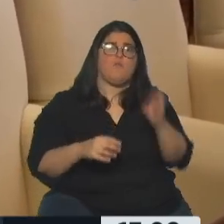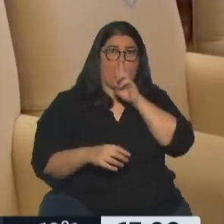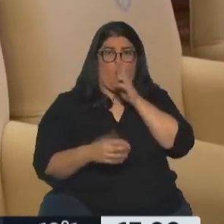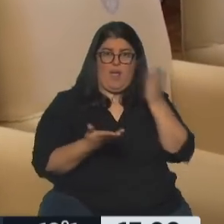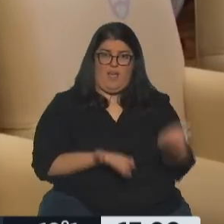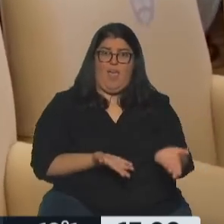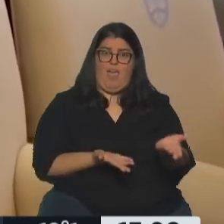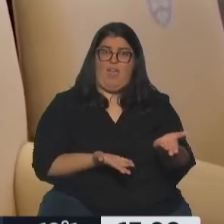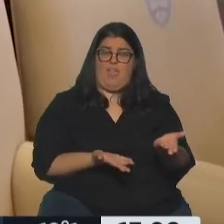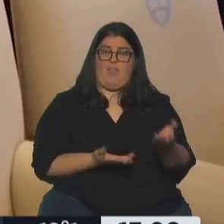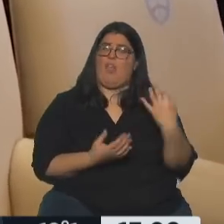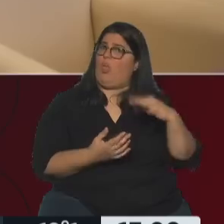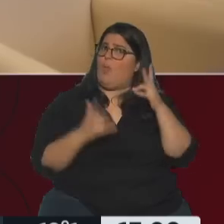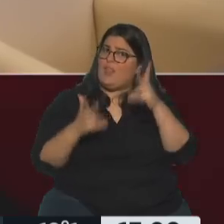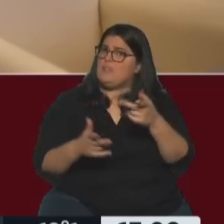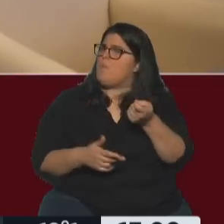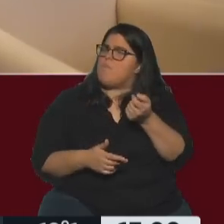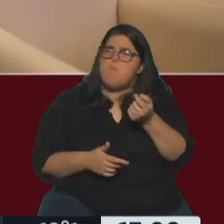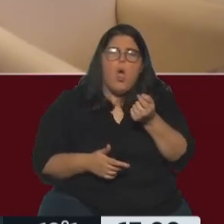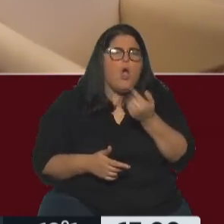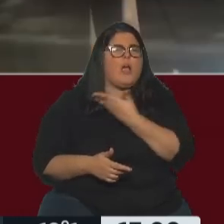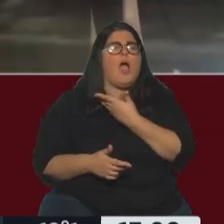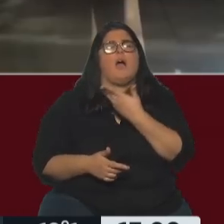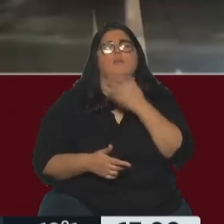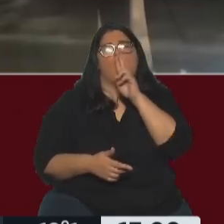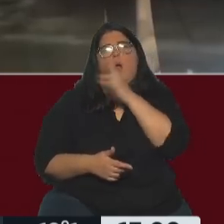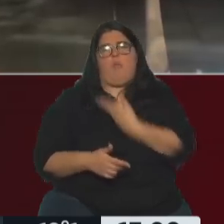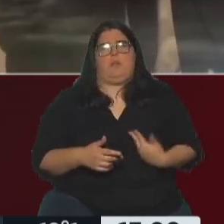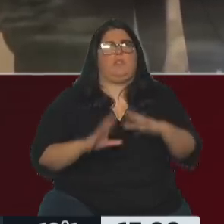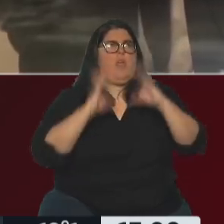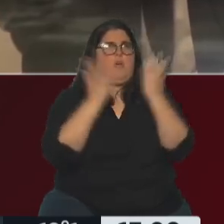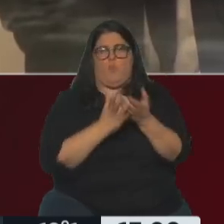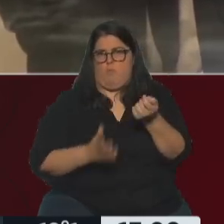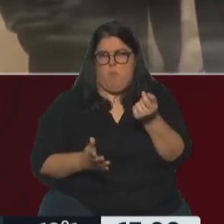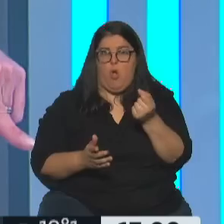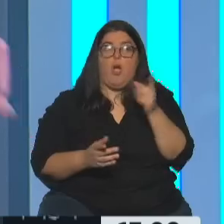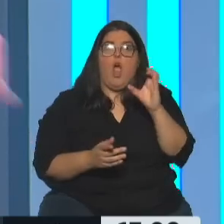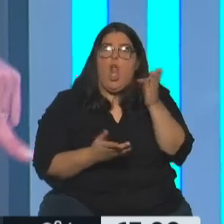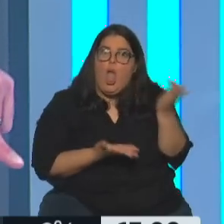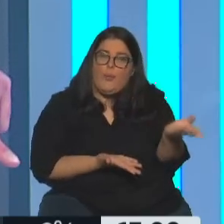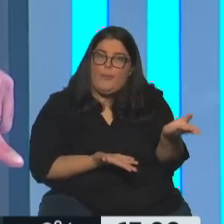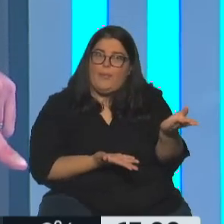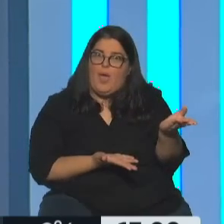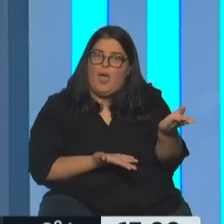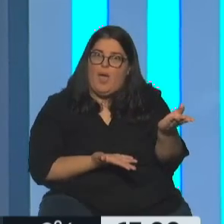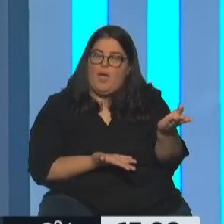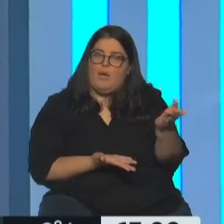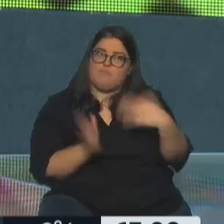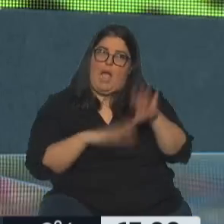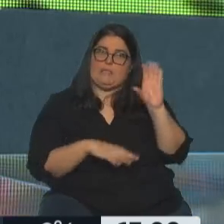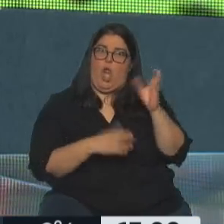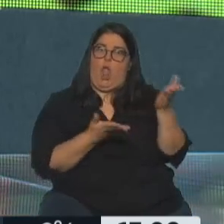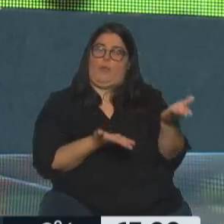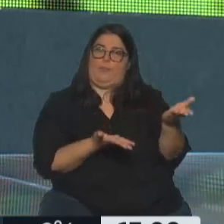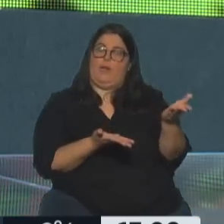porque son poquísimas las mujeres mandatarias en todo el mundo y además, por supuesto, afrodescendiente. Y en Colombia, ¿no? Y en Colombia sobre todo. Y en Colombia, por eso